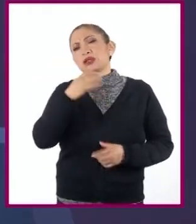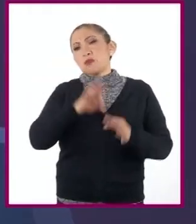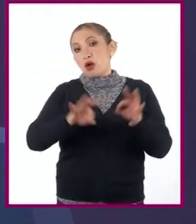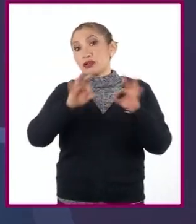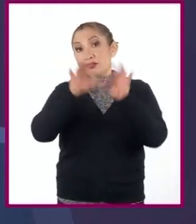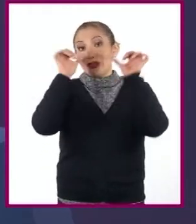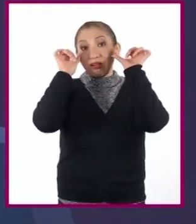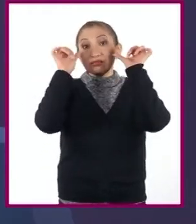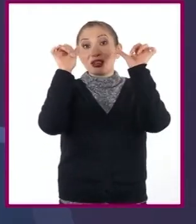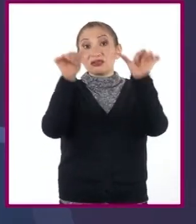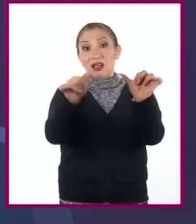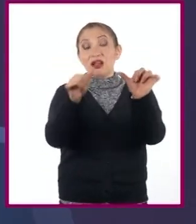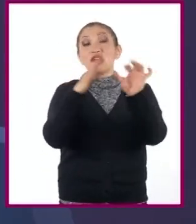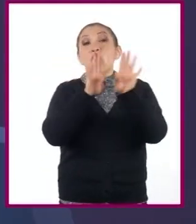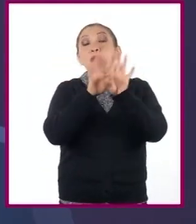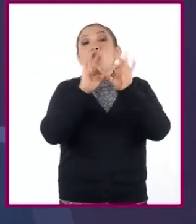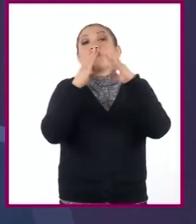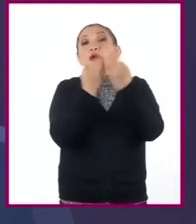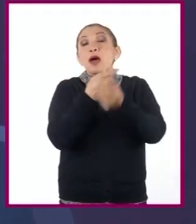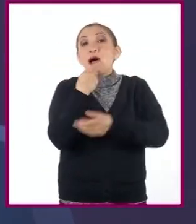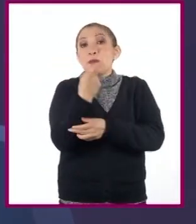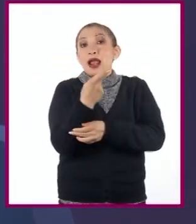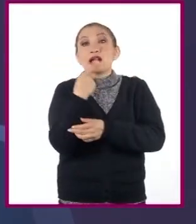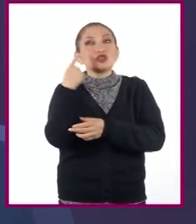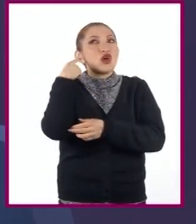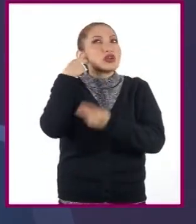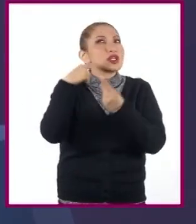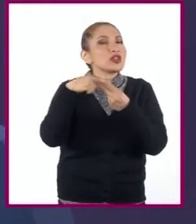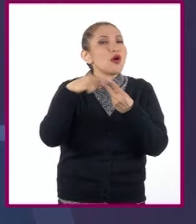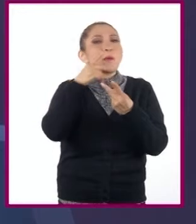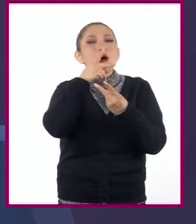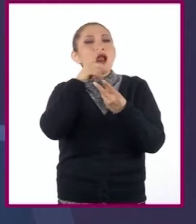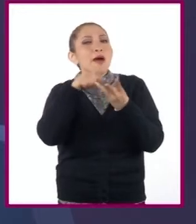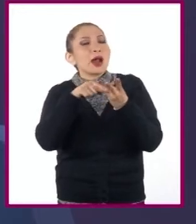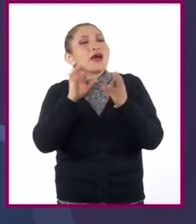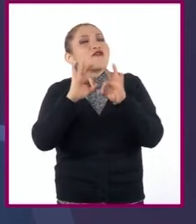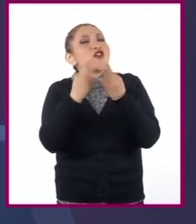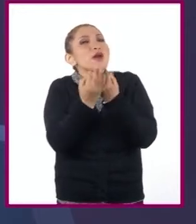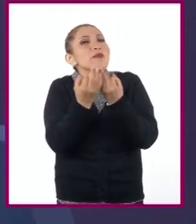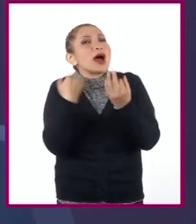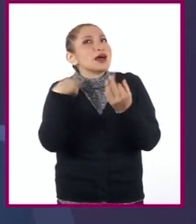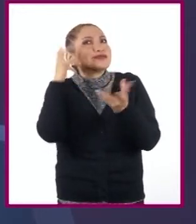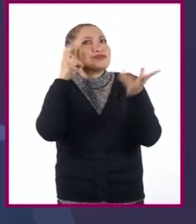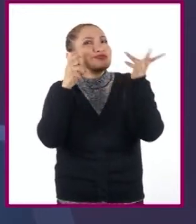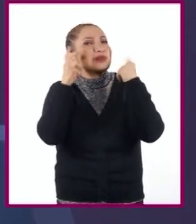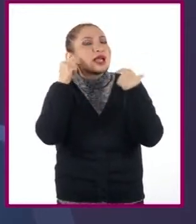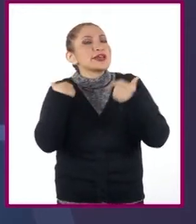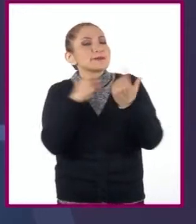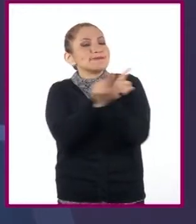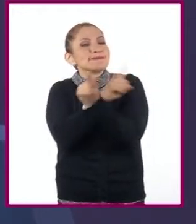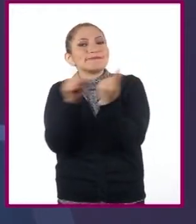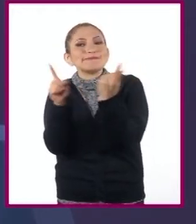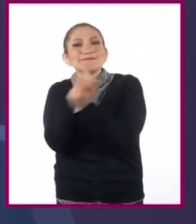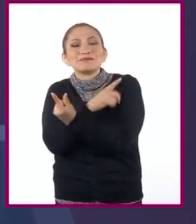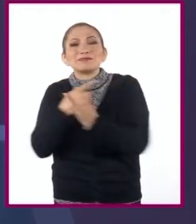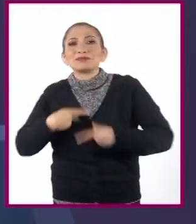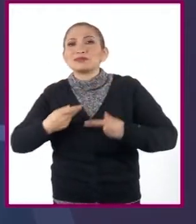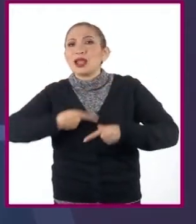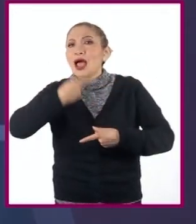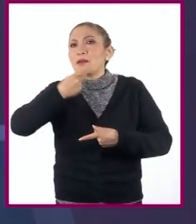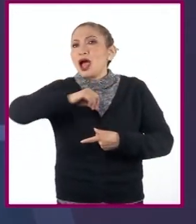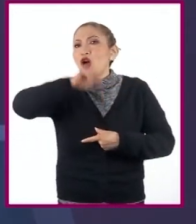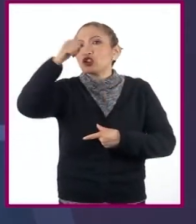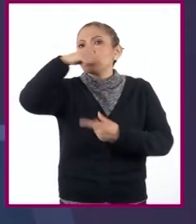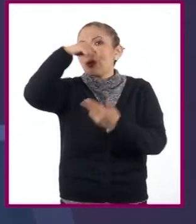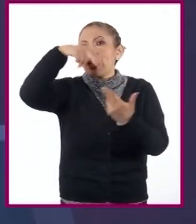prestemos atención a las formas de hablar, el sonido, las palabras y la manera en que escuchamos y convivimos con los hablantes de otras